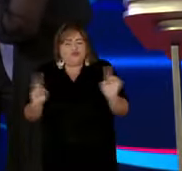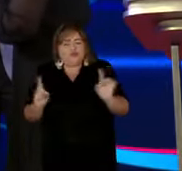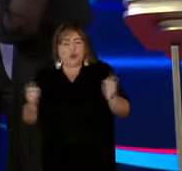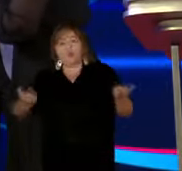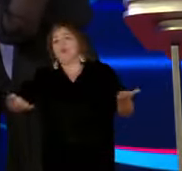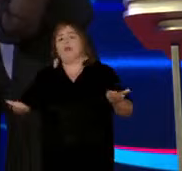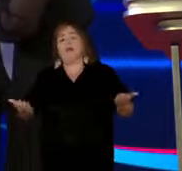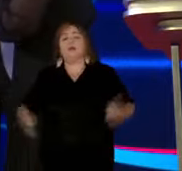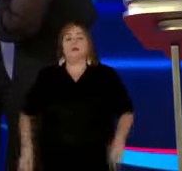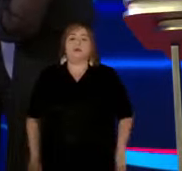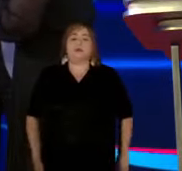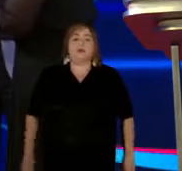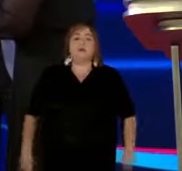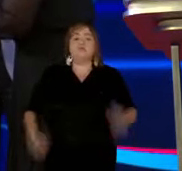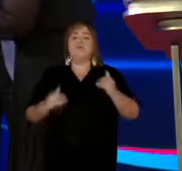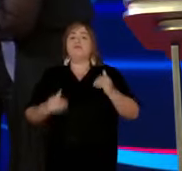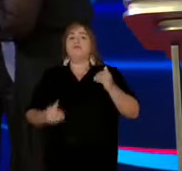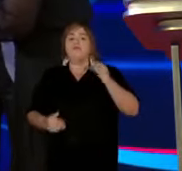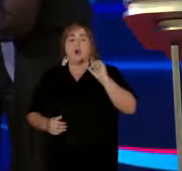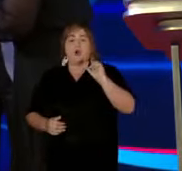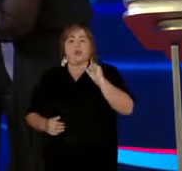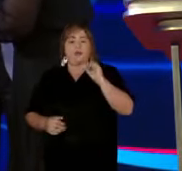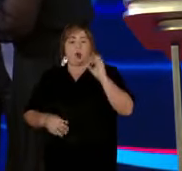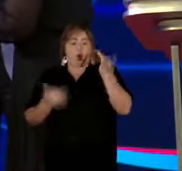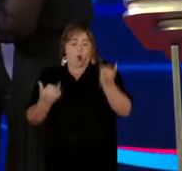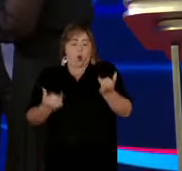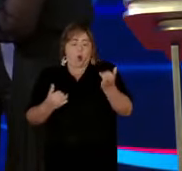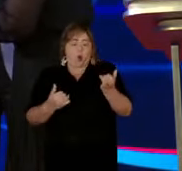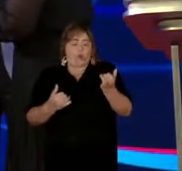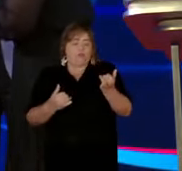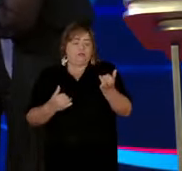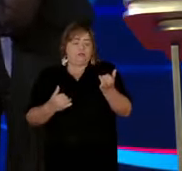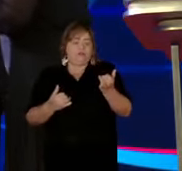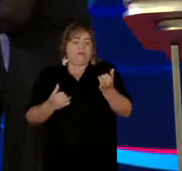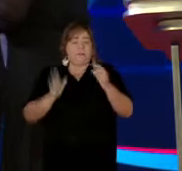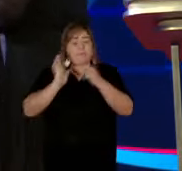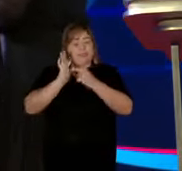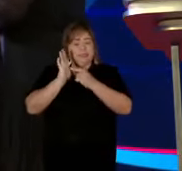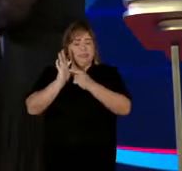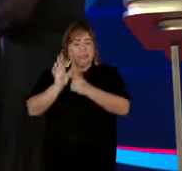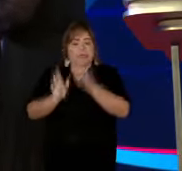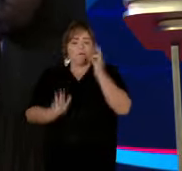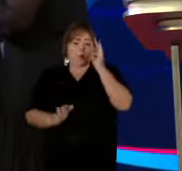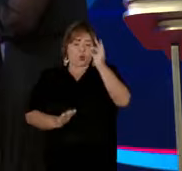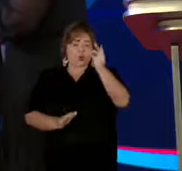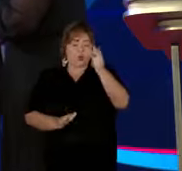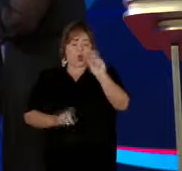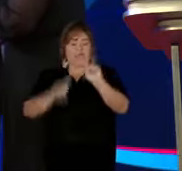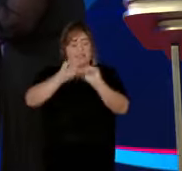más adelante, o sea, estás empezando. Sí. Hoy lo estamos presentando. Claro que sí. Ves, precioso,